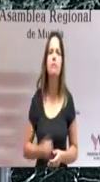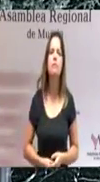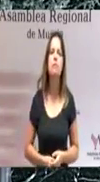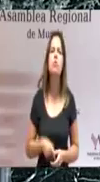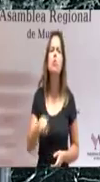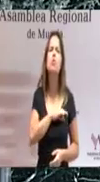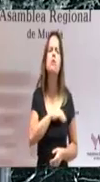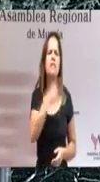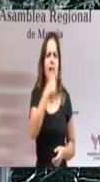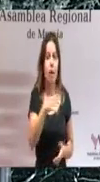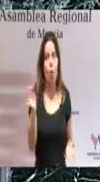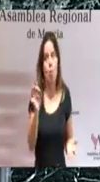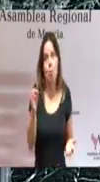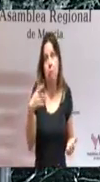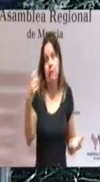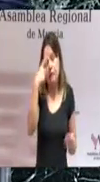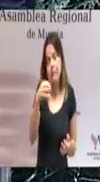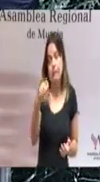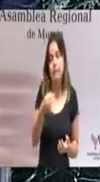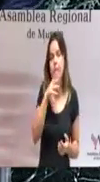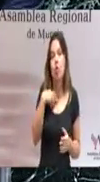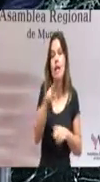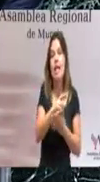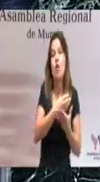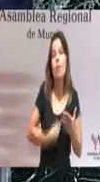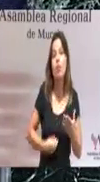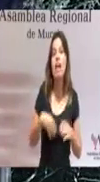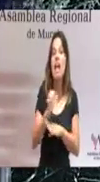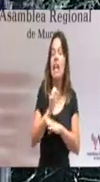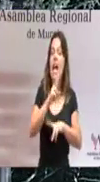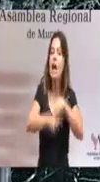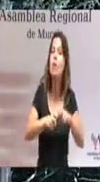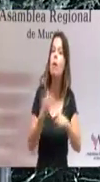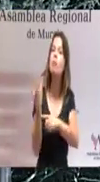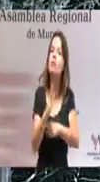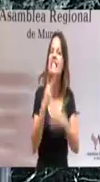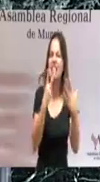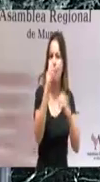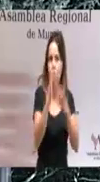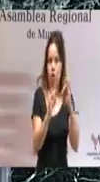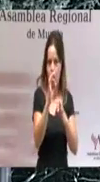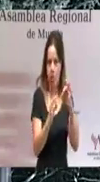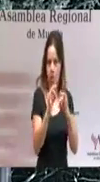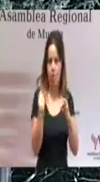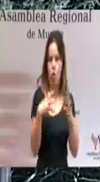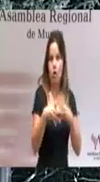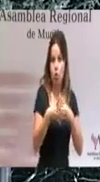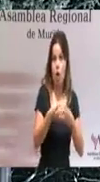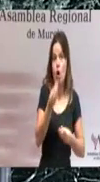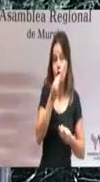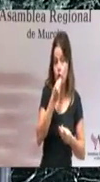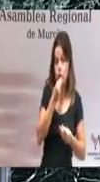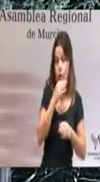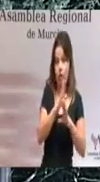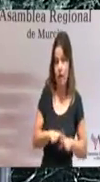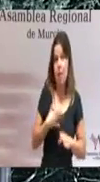Usted sabe, o debe conocer, que en la región de Murcia las energías renovables representan un 7% de la estructura de consumo de energía final.